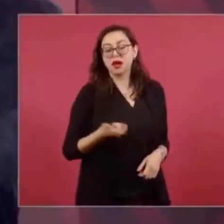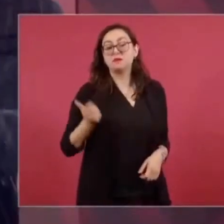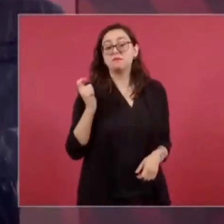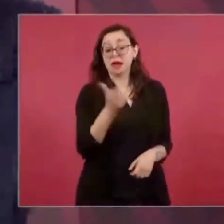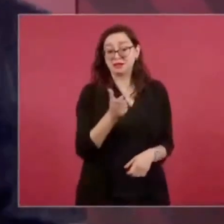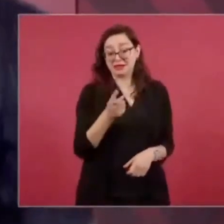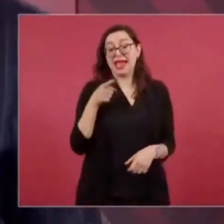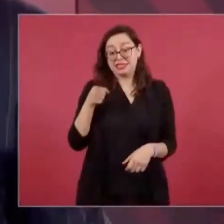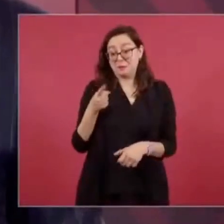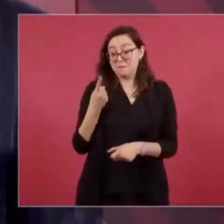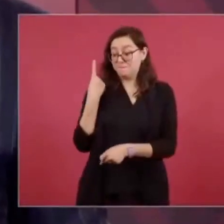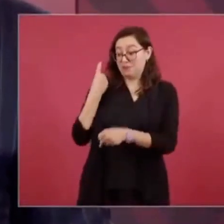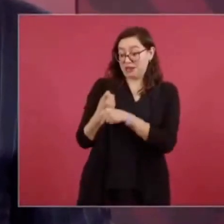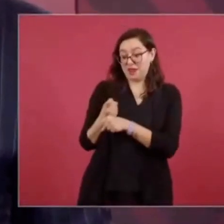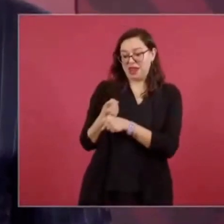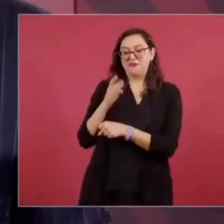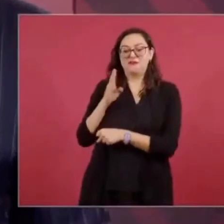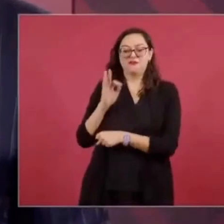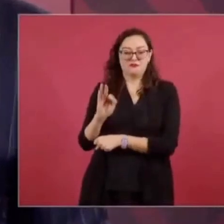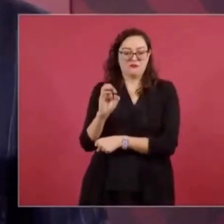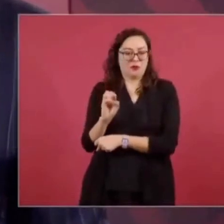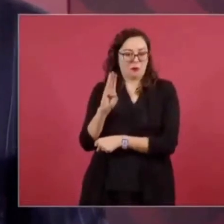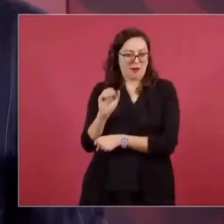Ese fue el primer FOBAPROA.